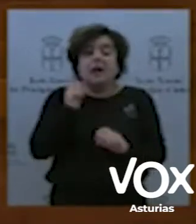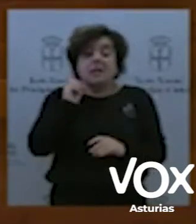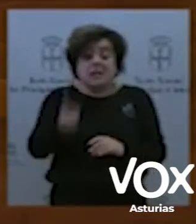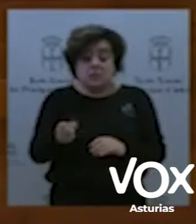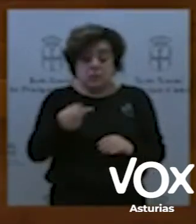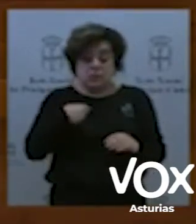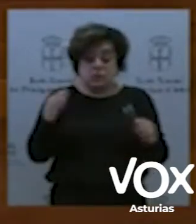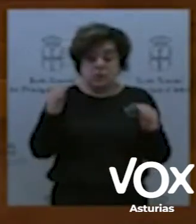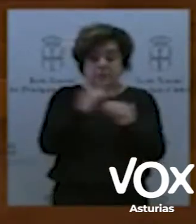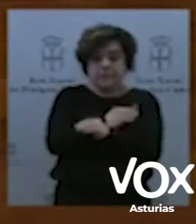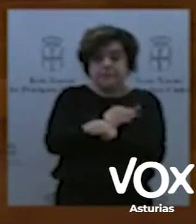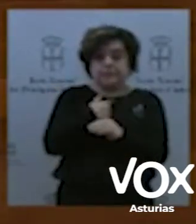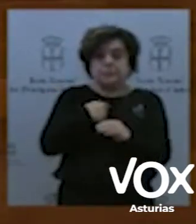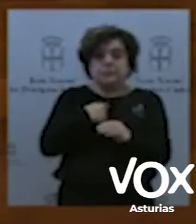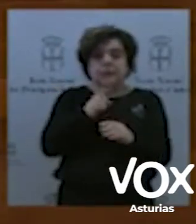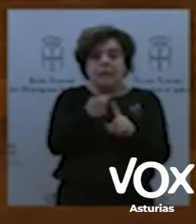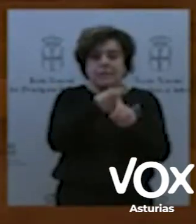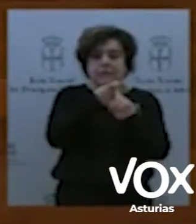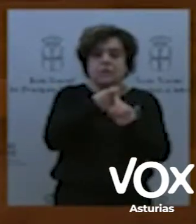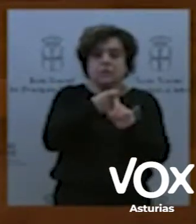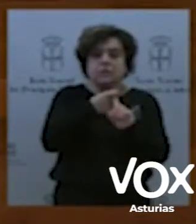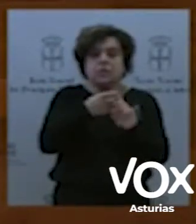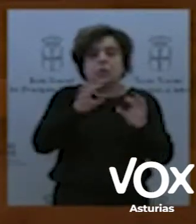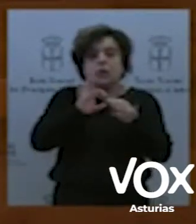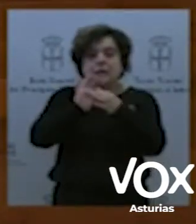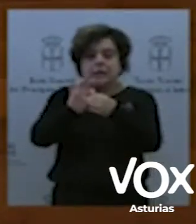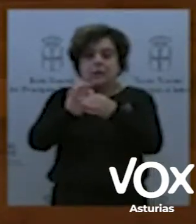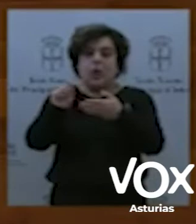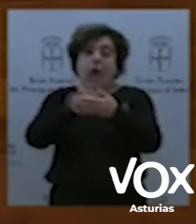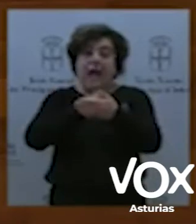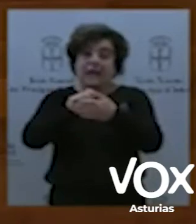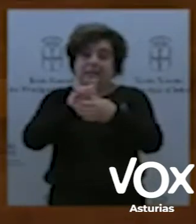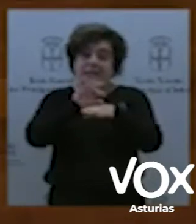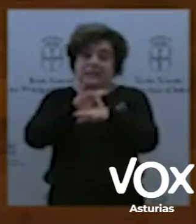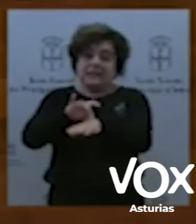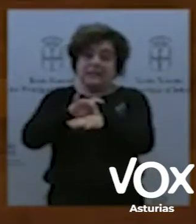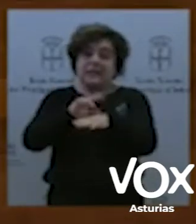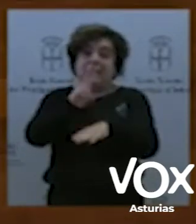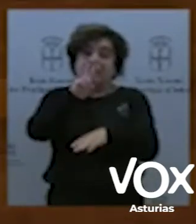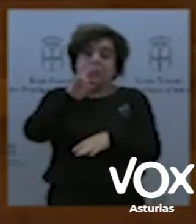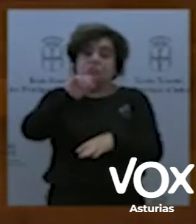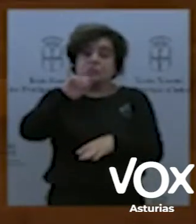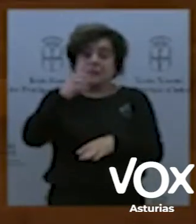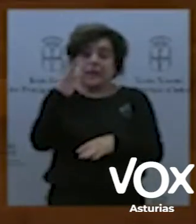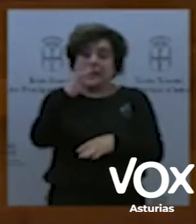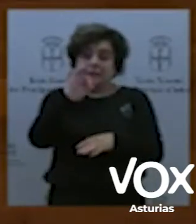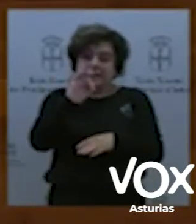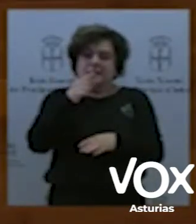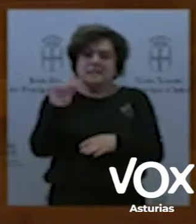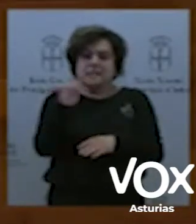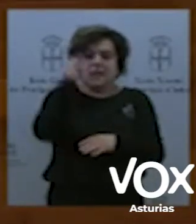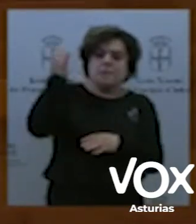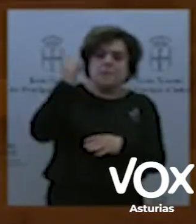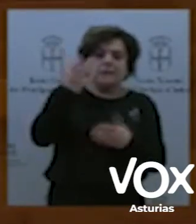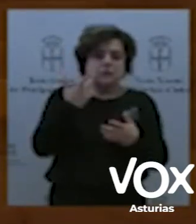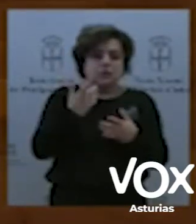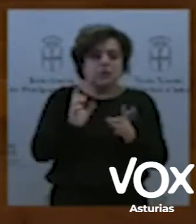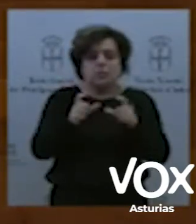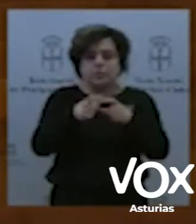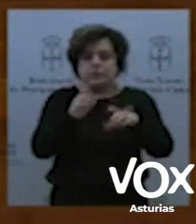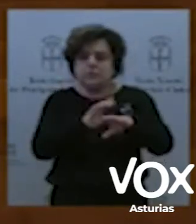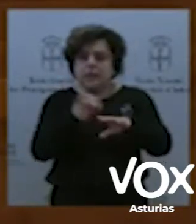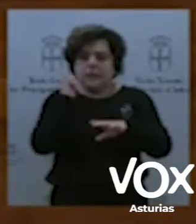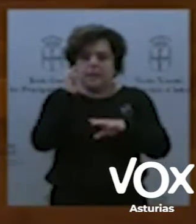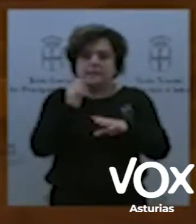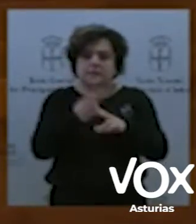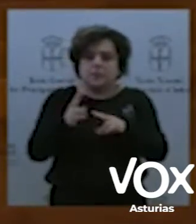Agenda 2030, ese invento profundamente ideológico y sectario que usan ustedes, los socialcomunistas, para armar